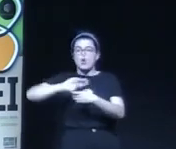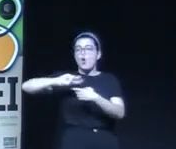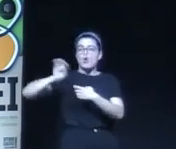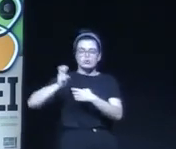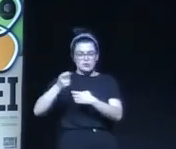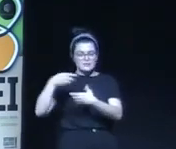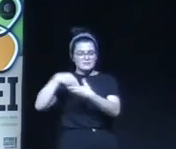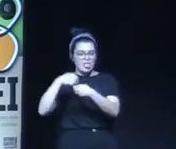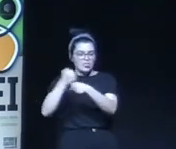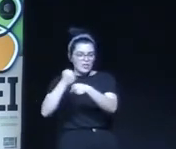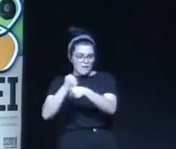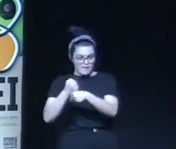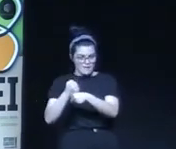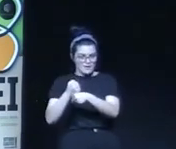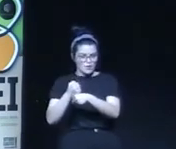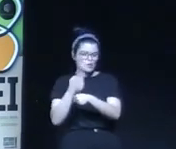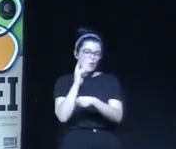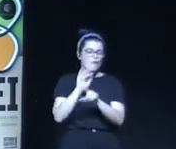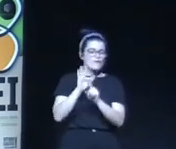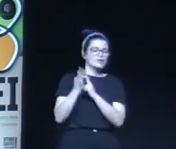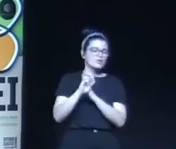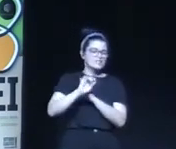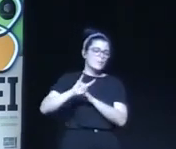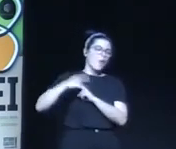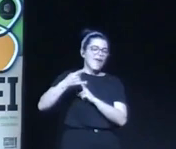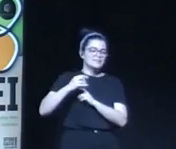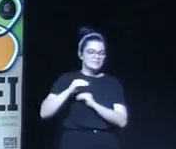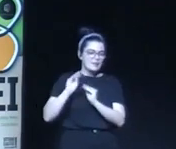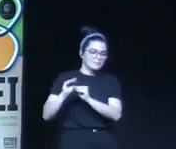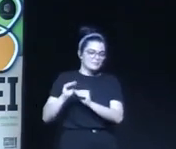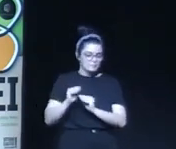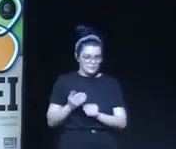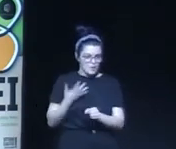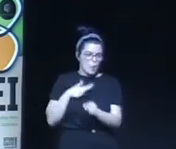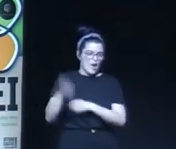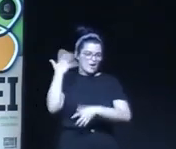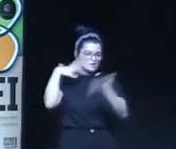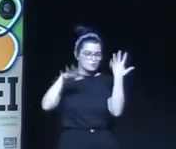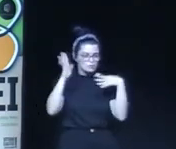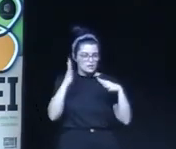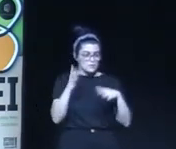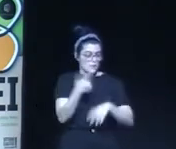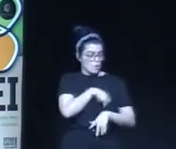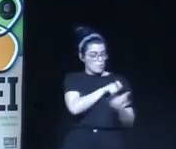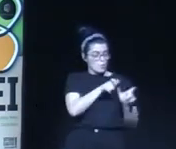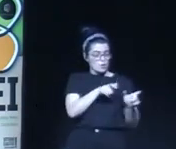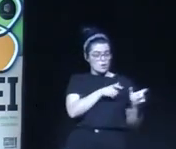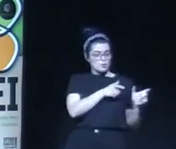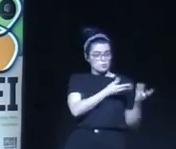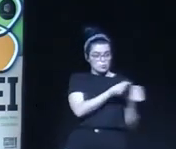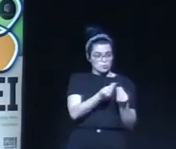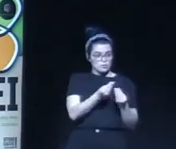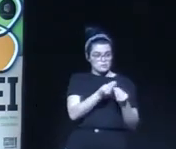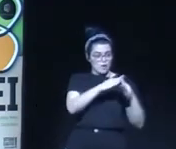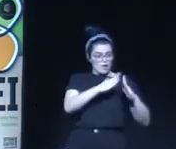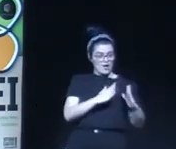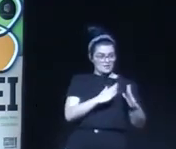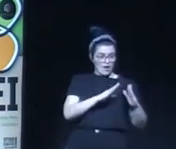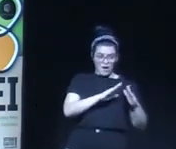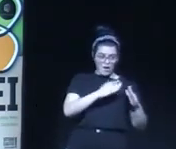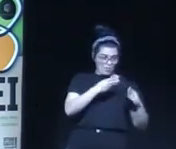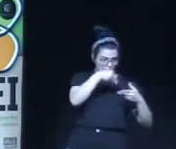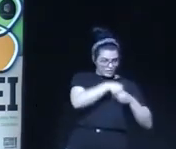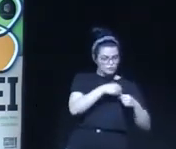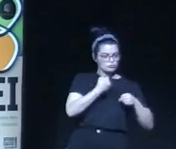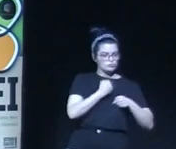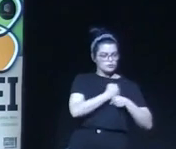industrias. En el caso de las mujeres, normalmente muchas no trabajan fuera de casa, muchas